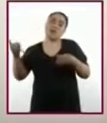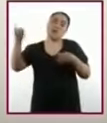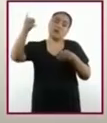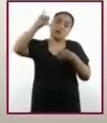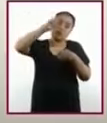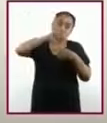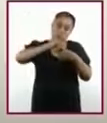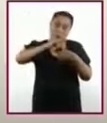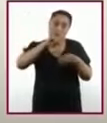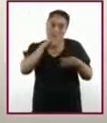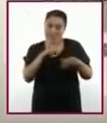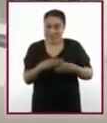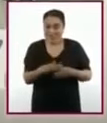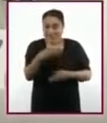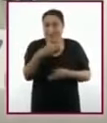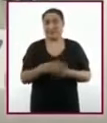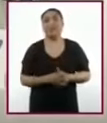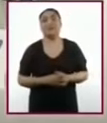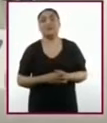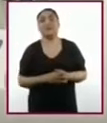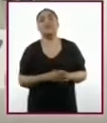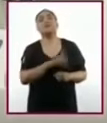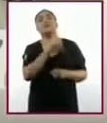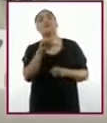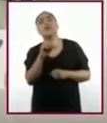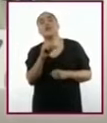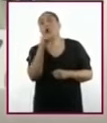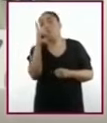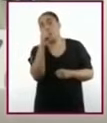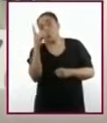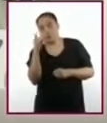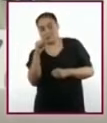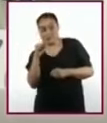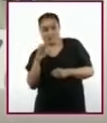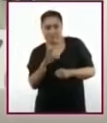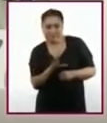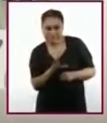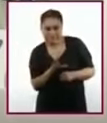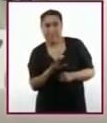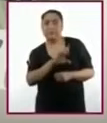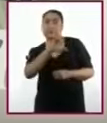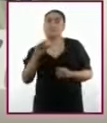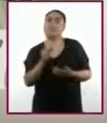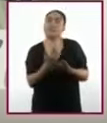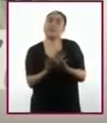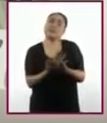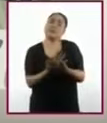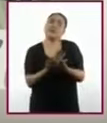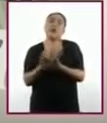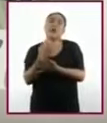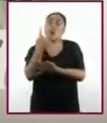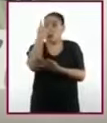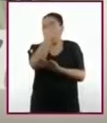de laboratorio. Colocamos una lámpara sobre las hojas y esperamos 4